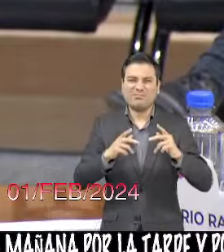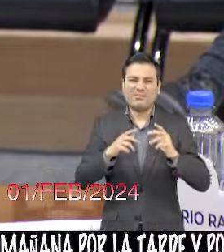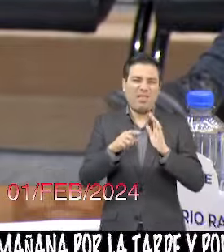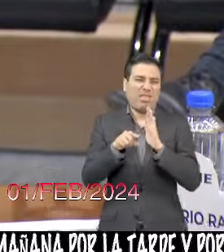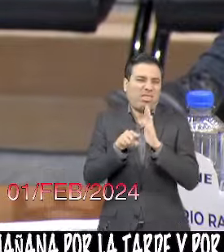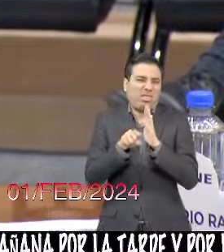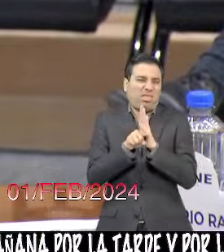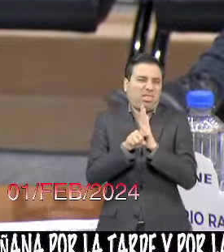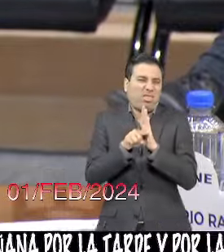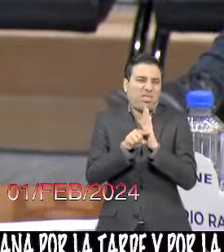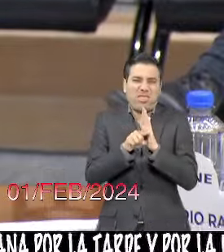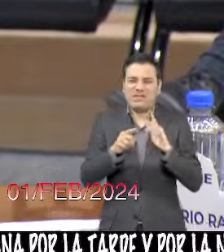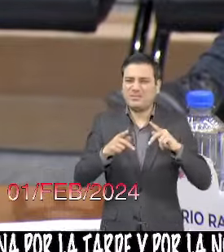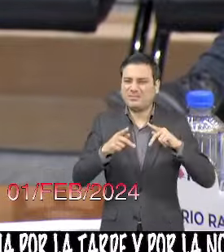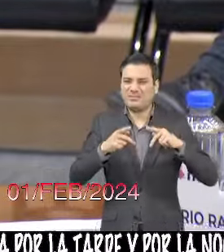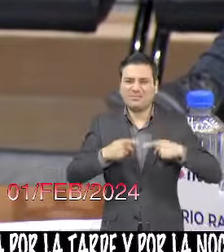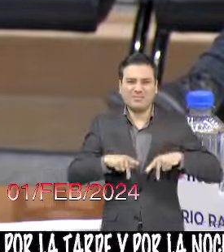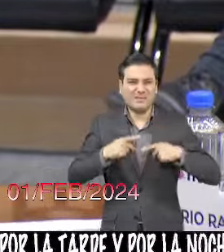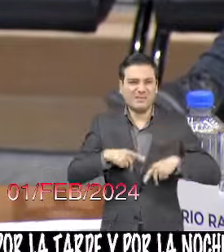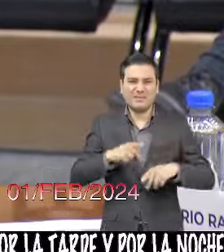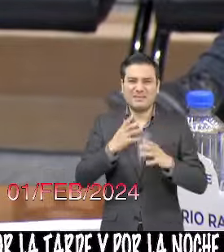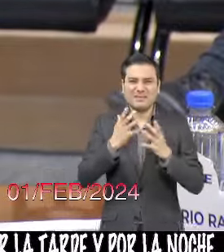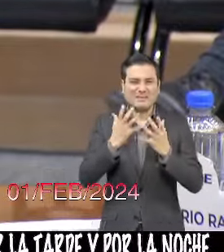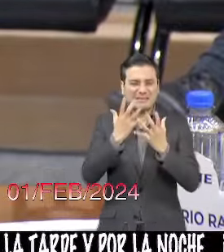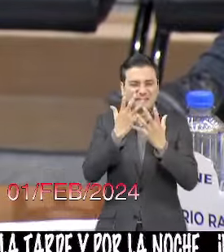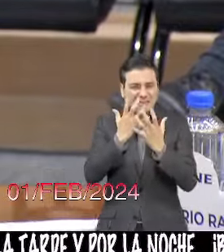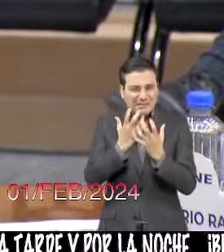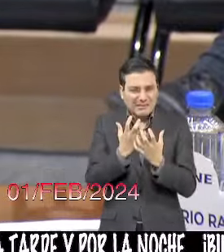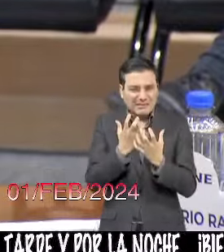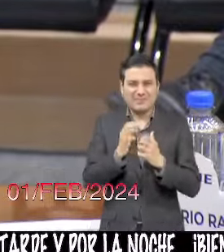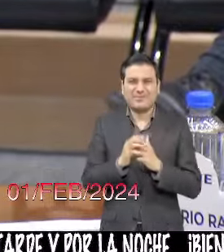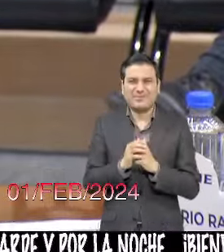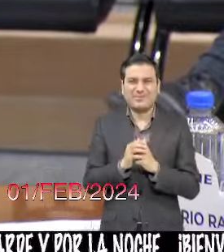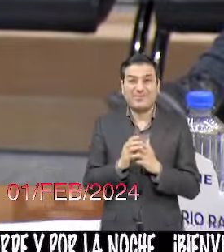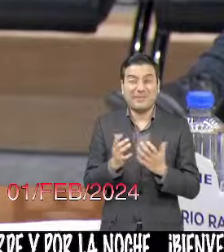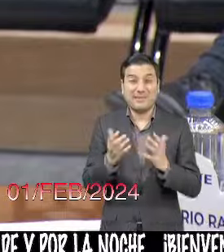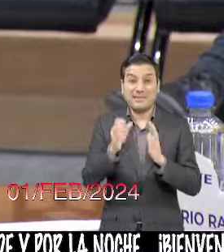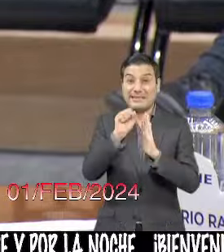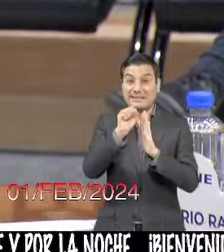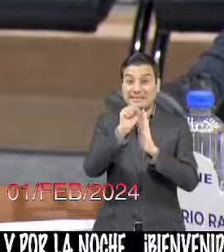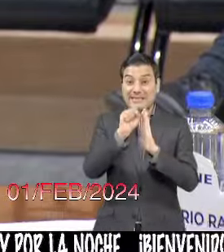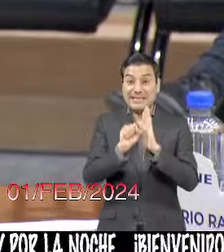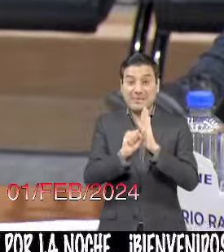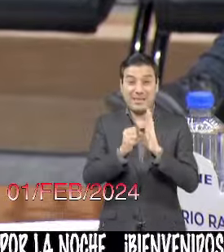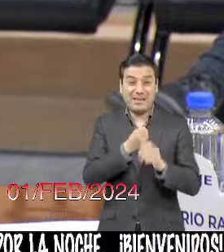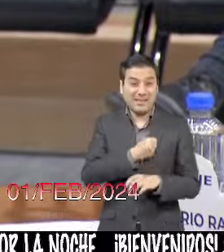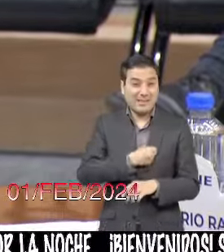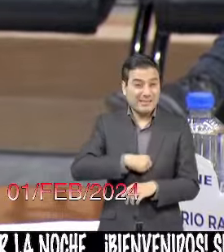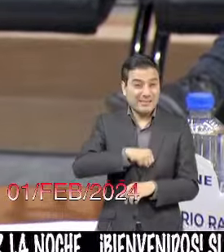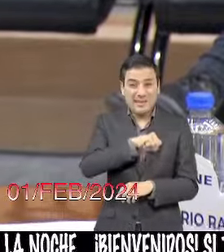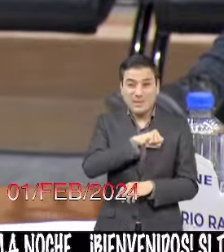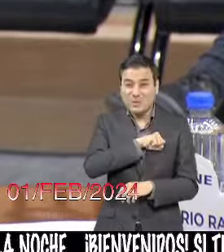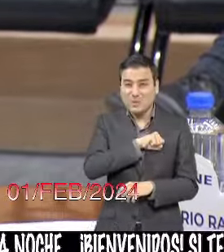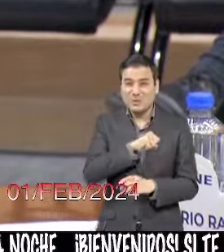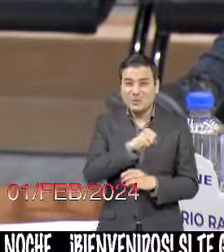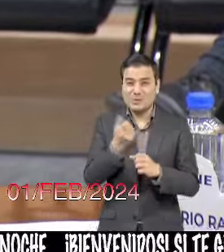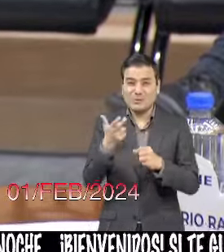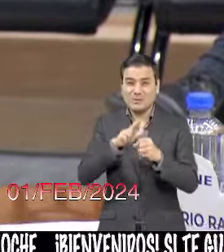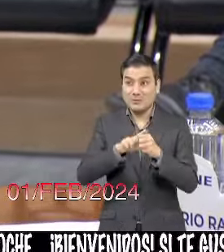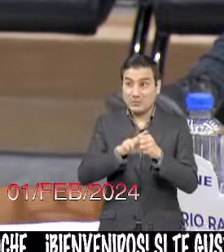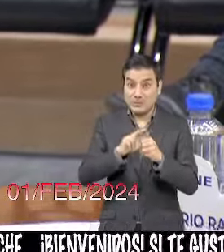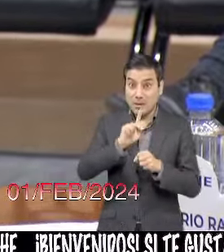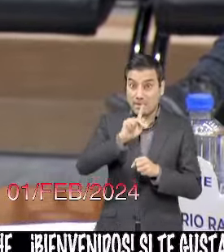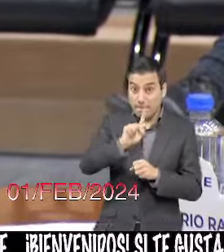desesperanzador para los mexicanos y las mexicanas. Nuestro sistema de salud está muy lejos, pero muy lejos del de